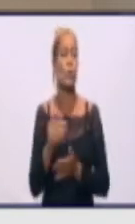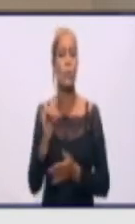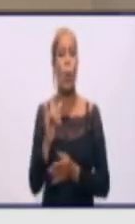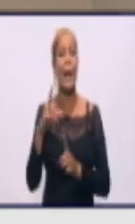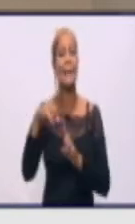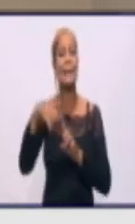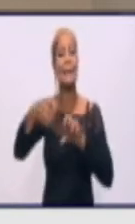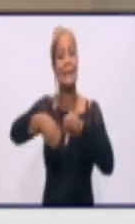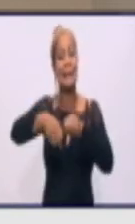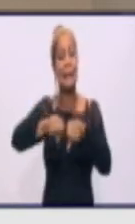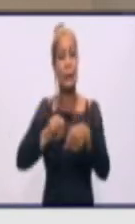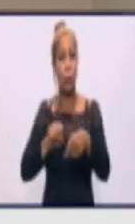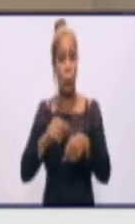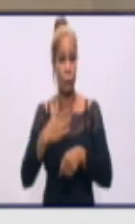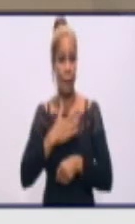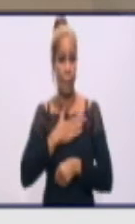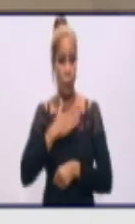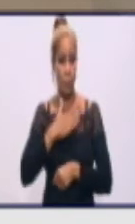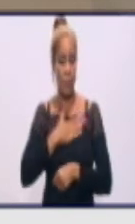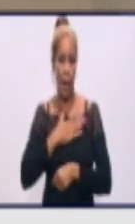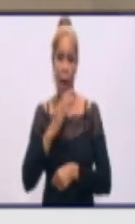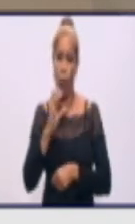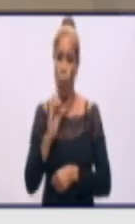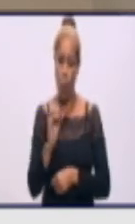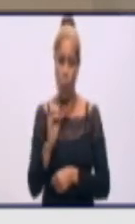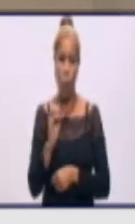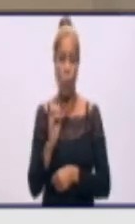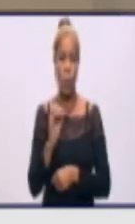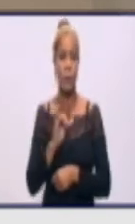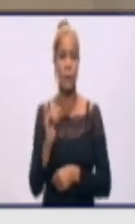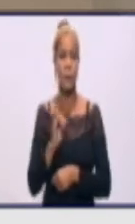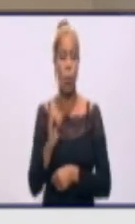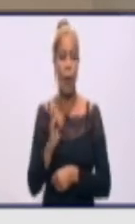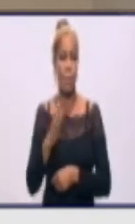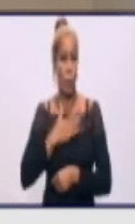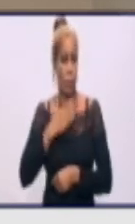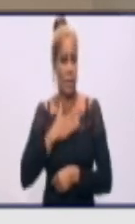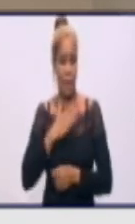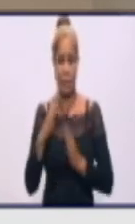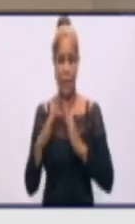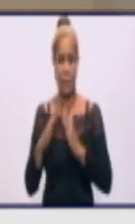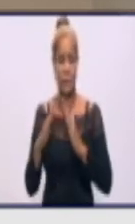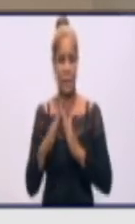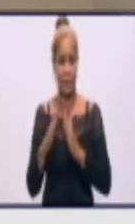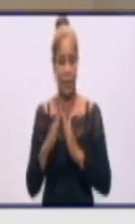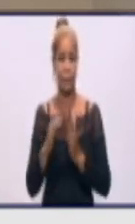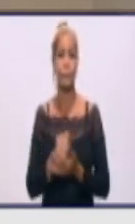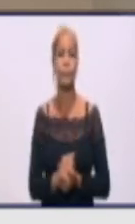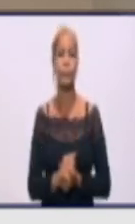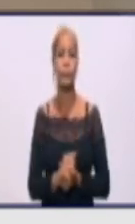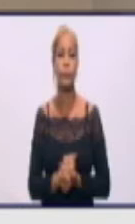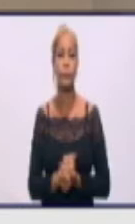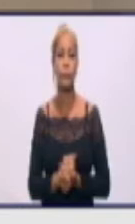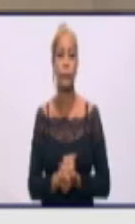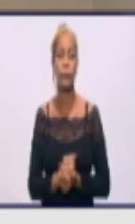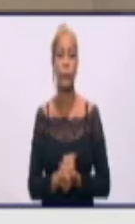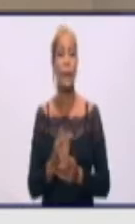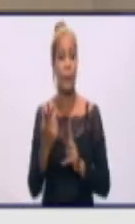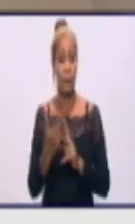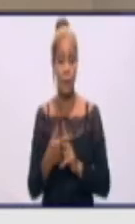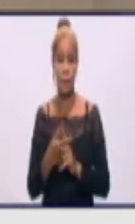o legalización de vivienda, y el certificado de regulaciones urbanas. Inicialmente son